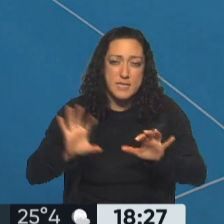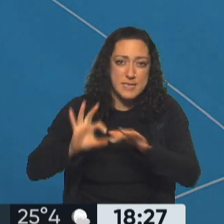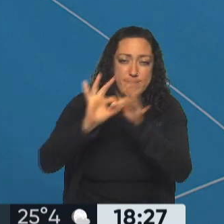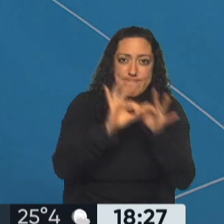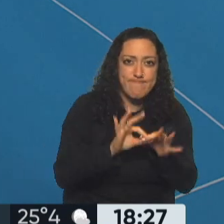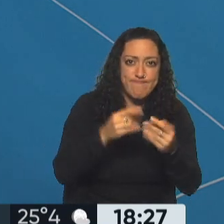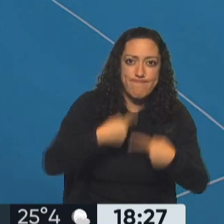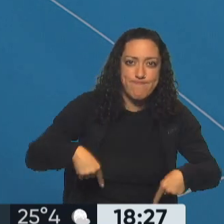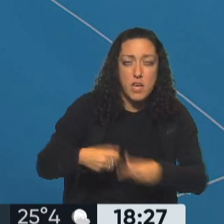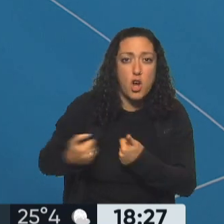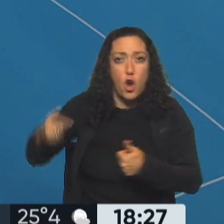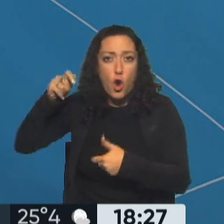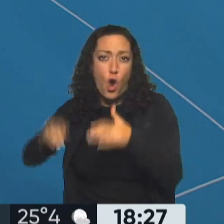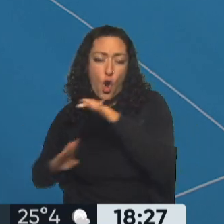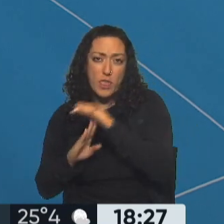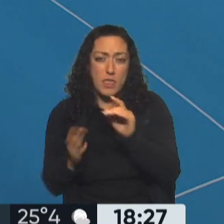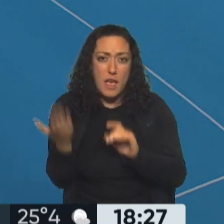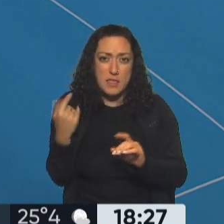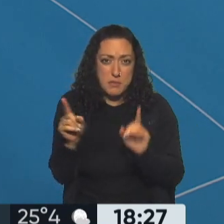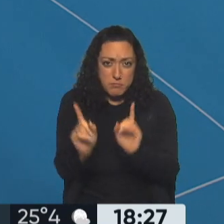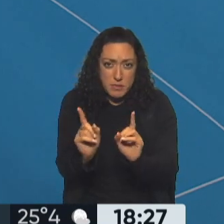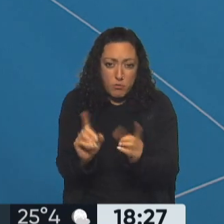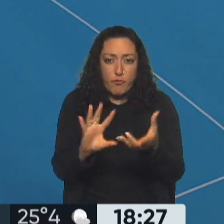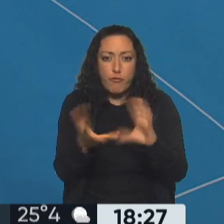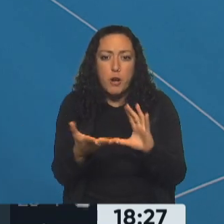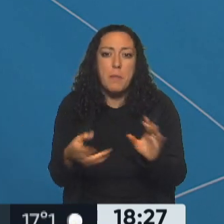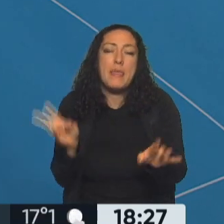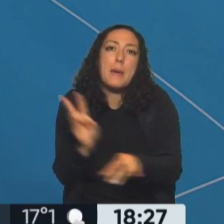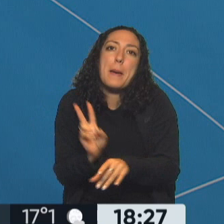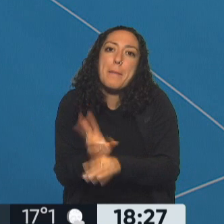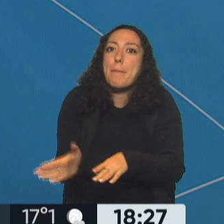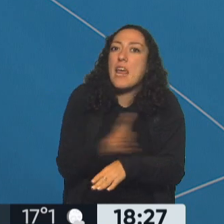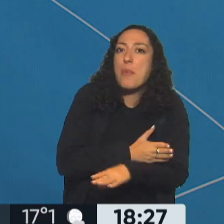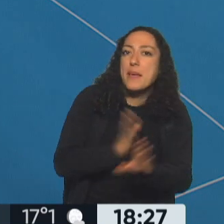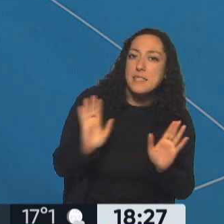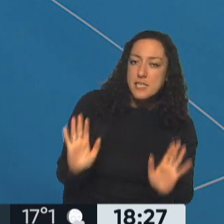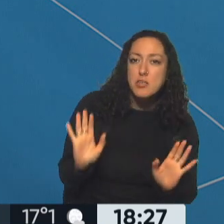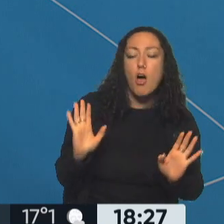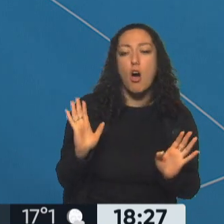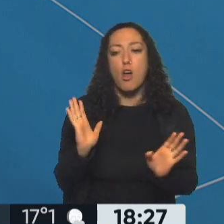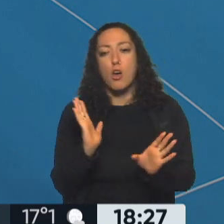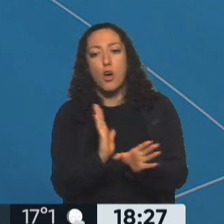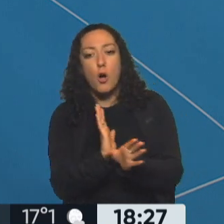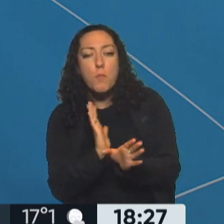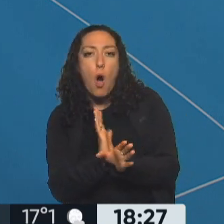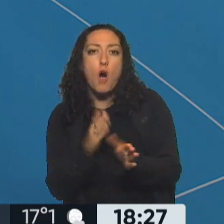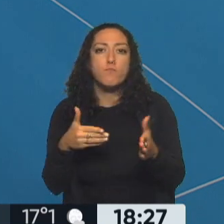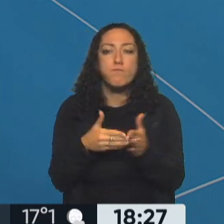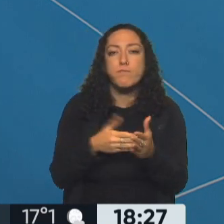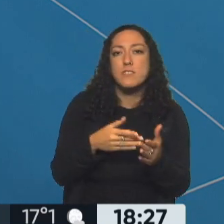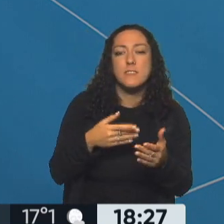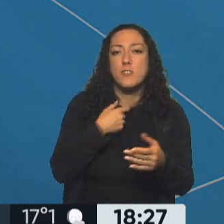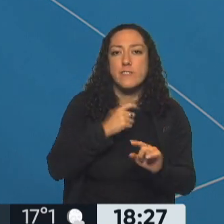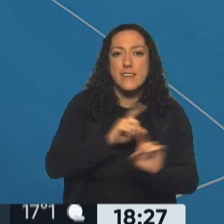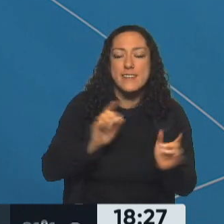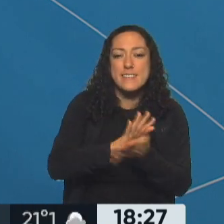la misma Corte que tiempo atrás, también cautelarmente, fíjate vos, resolvió meterle la mano en el bolsillo a